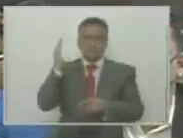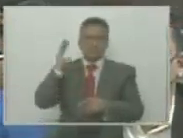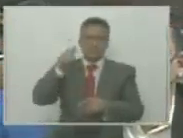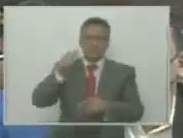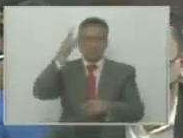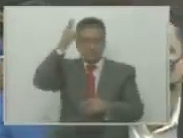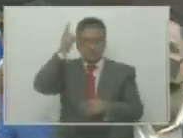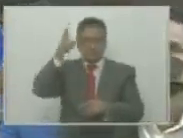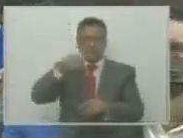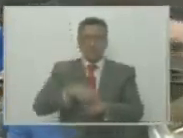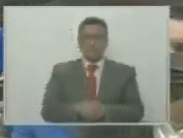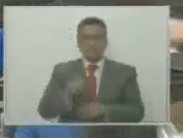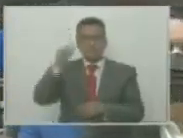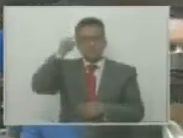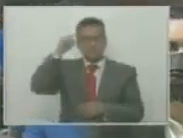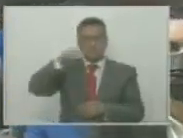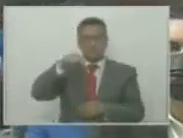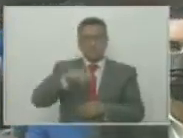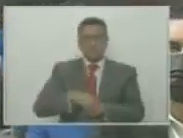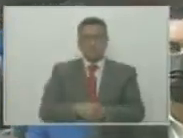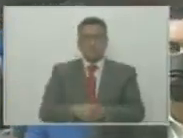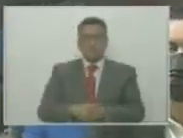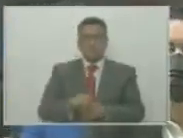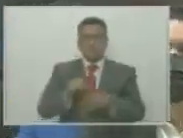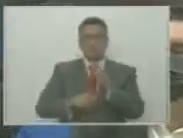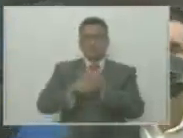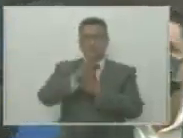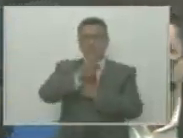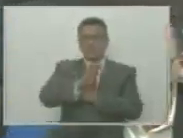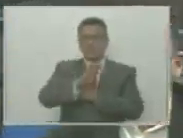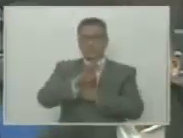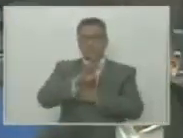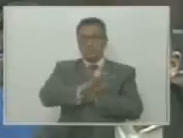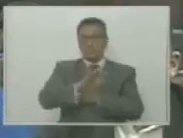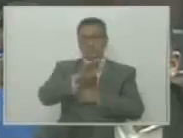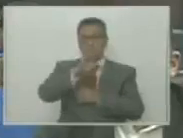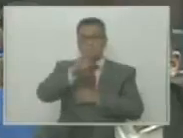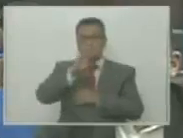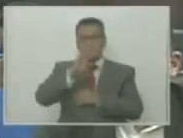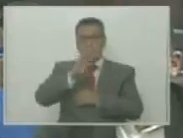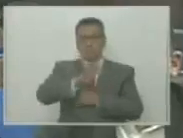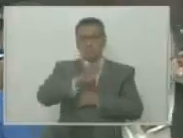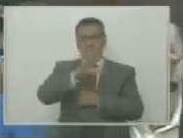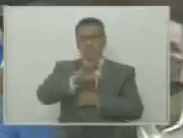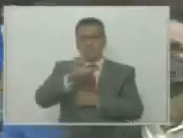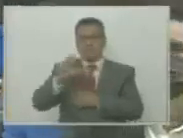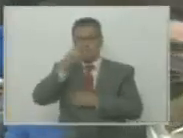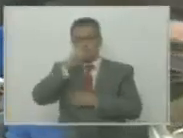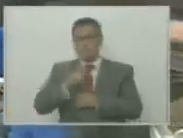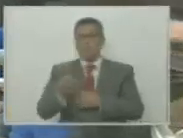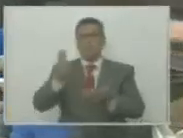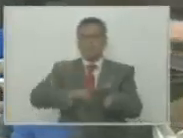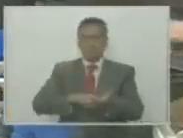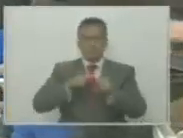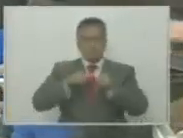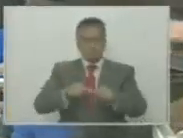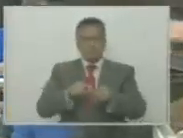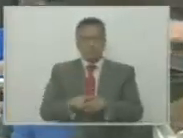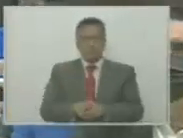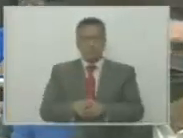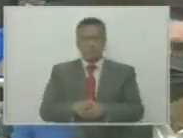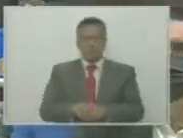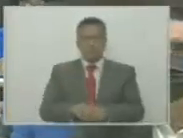manera tal que hoy, a 455 años, nuevamente reivindicamos